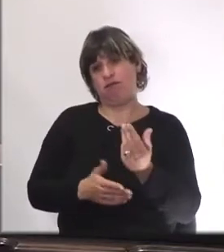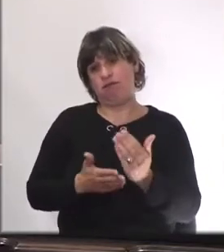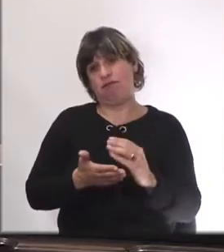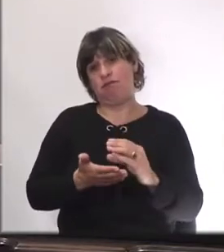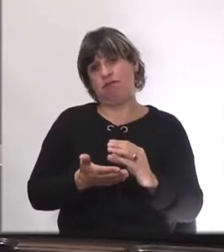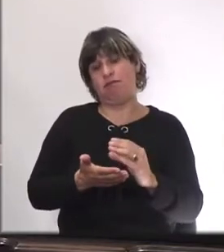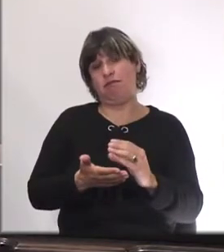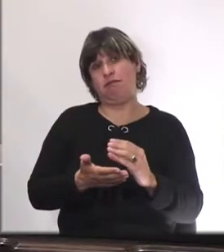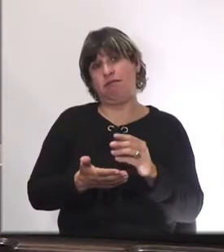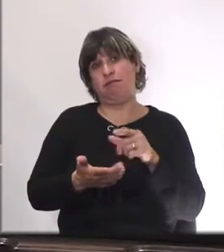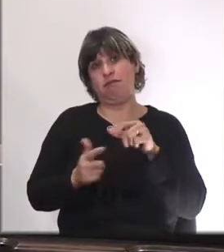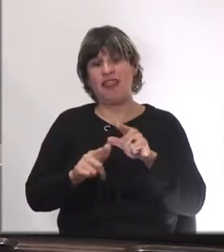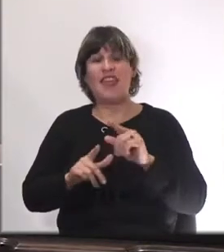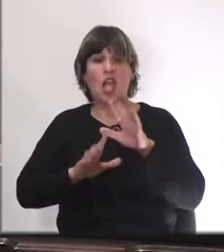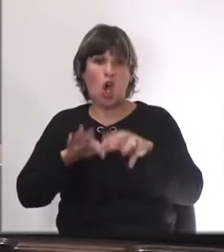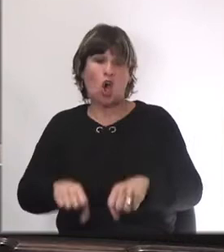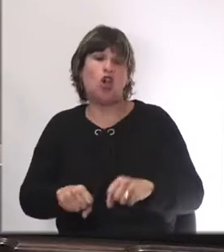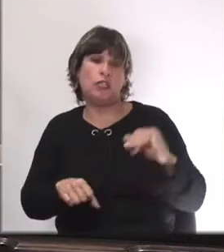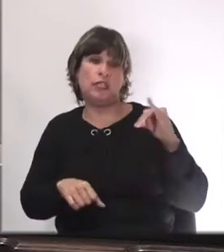de colonización.